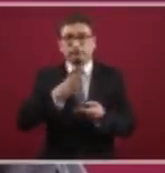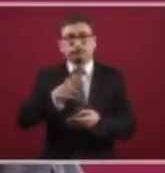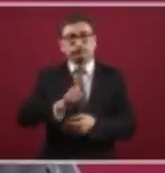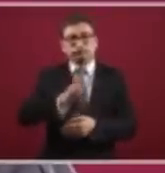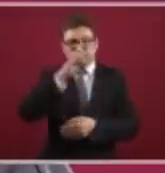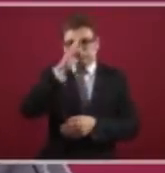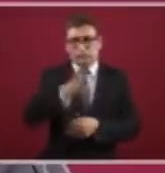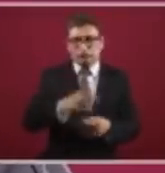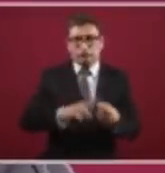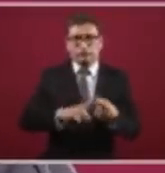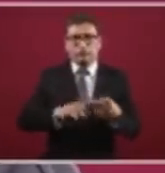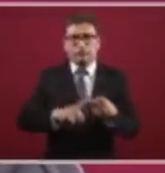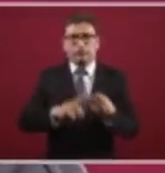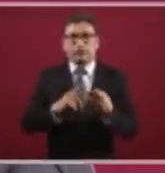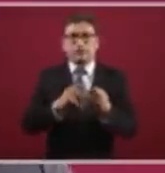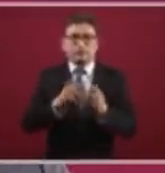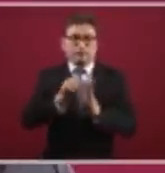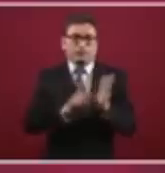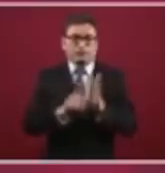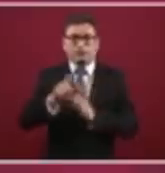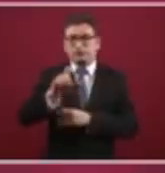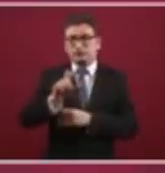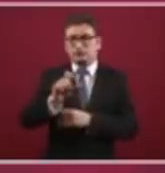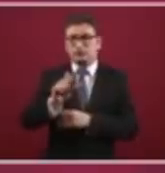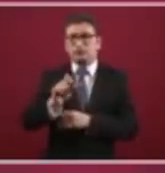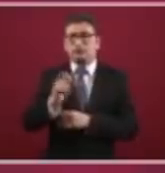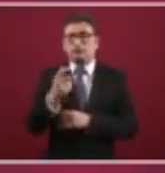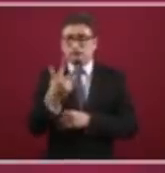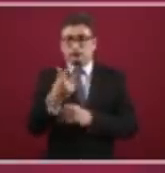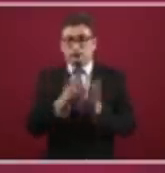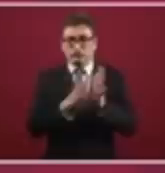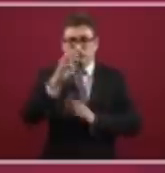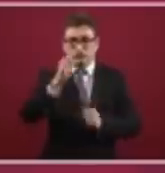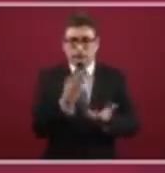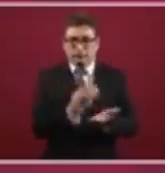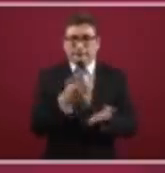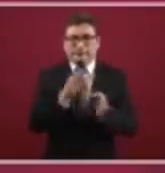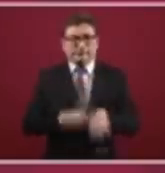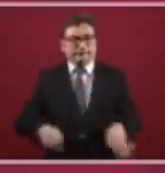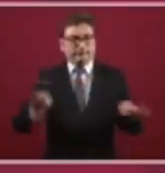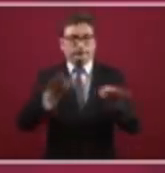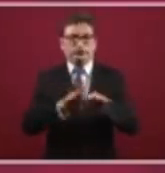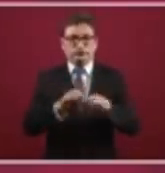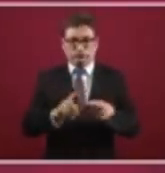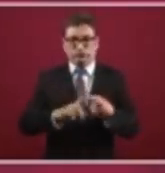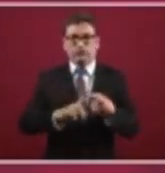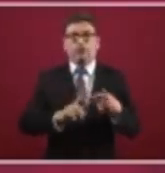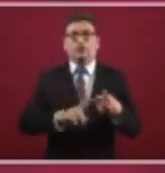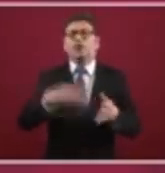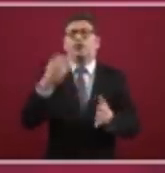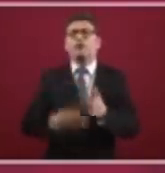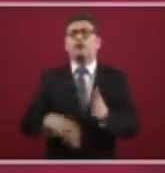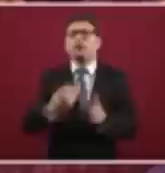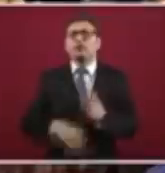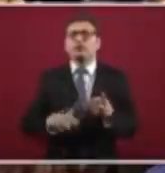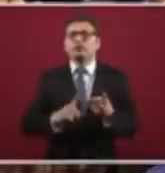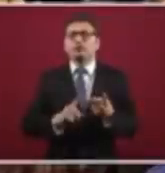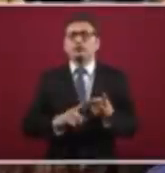reforma del 28 constitucional que es muy importante que teníamos pendiente